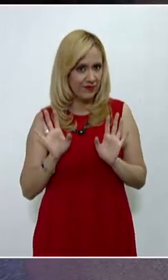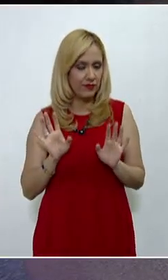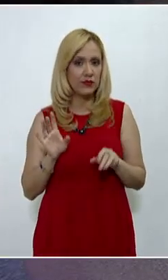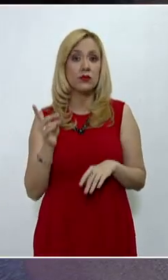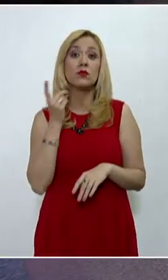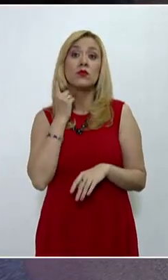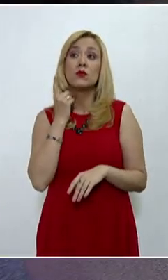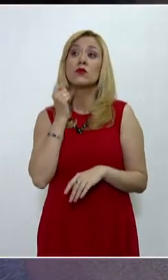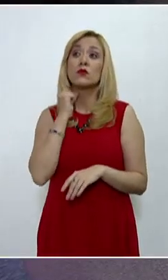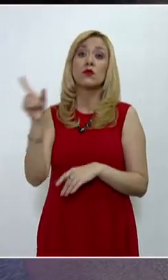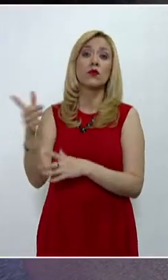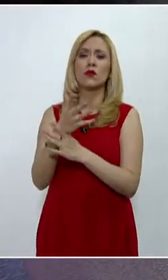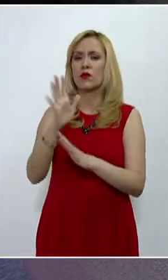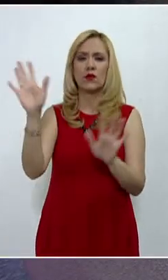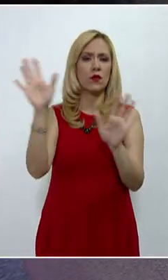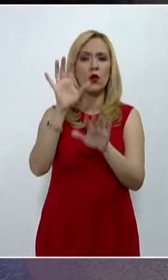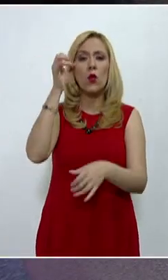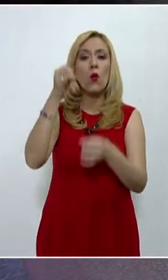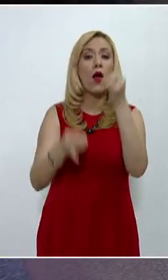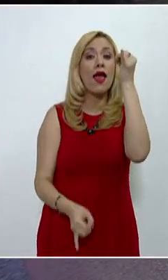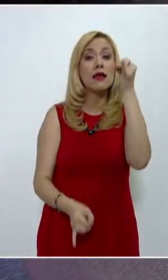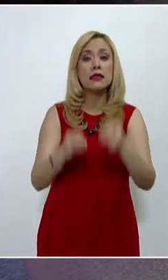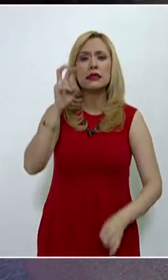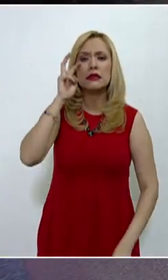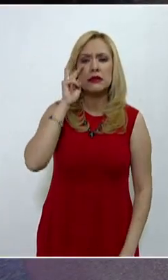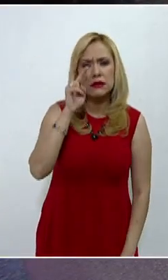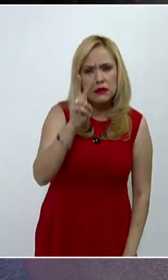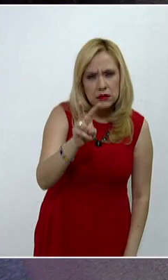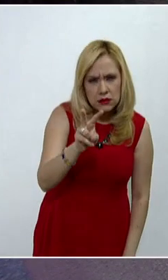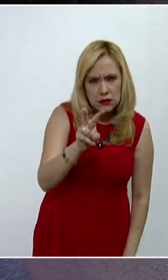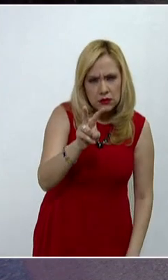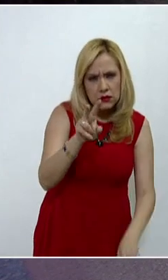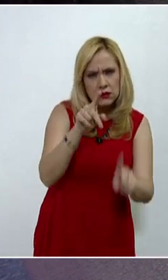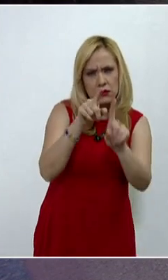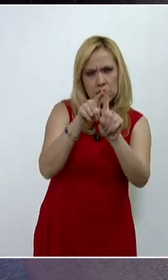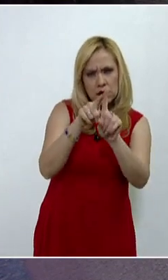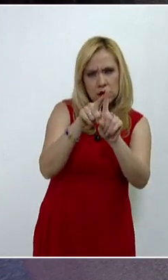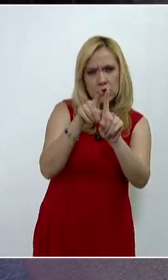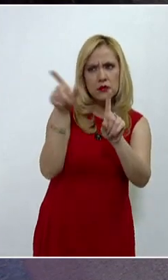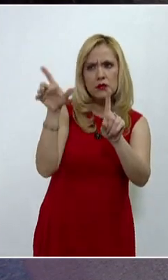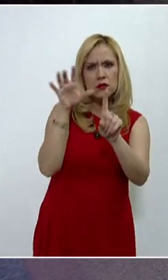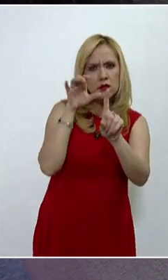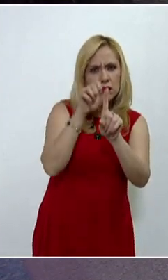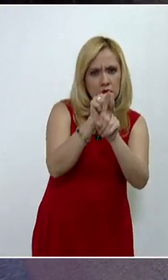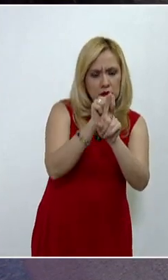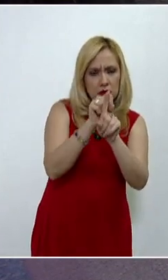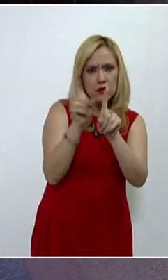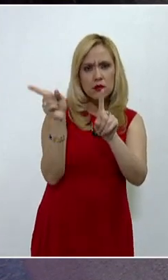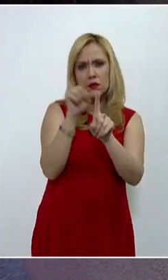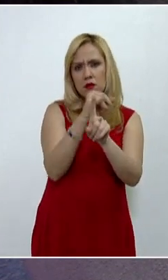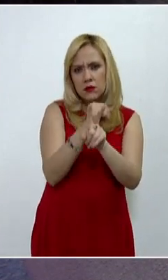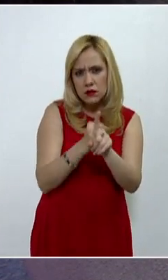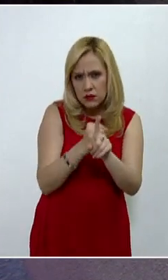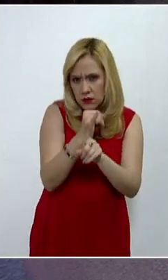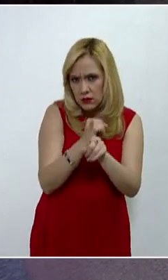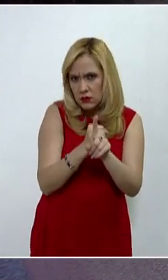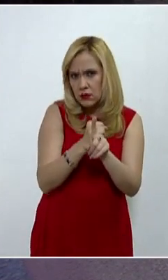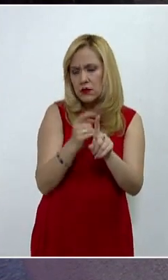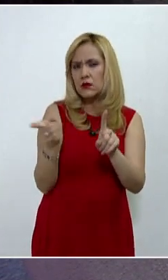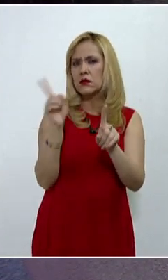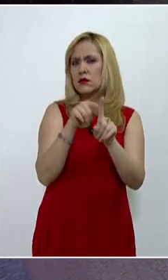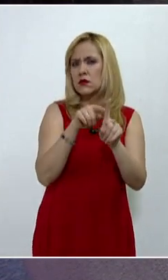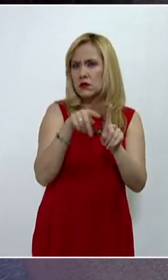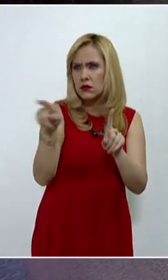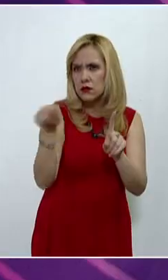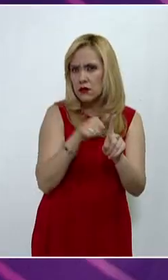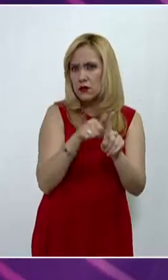lo diga de antemano, sino que caso a caso el juez diga, por el asunto por el que te detuvieron y te van a investigar y se va a seguir el